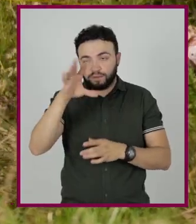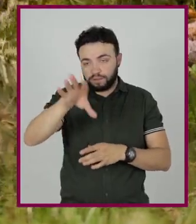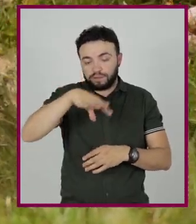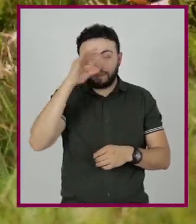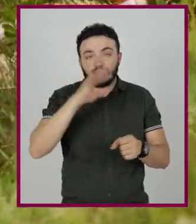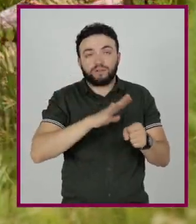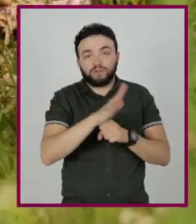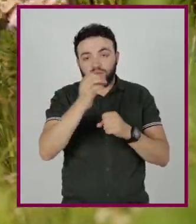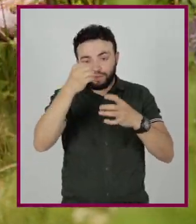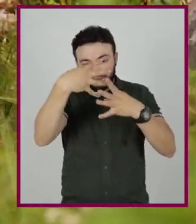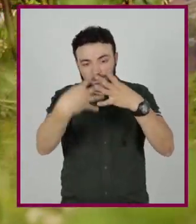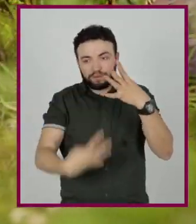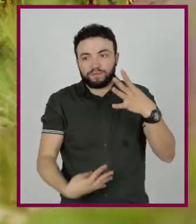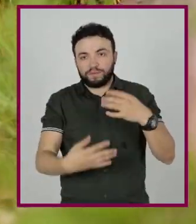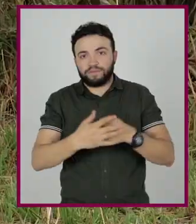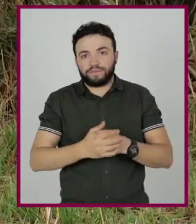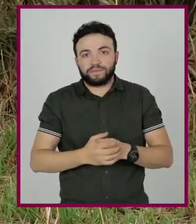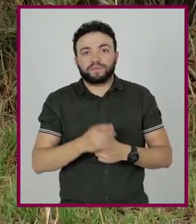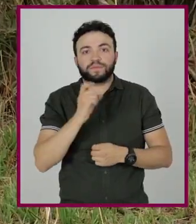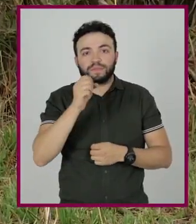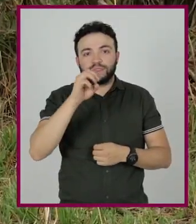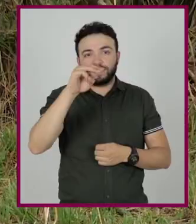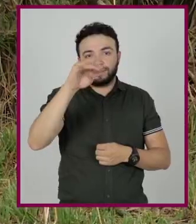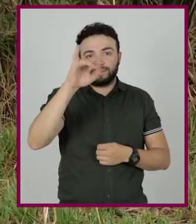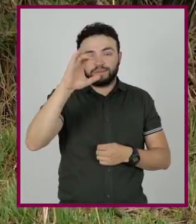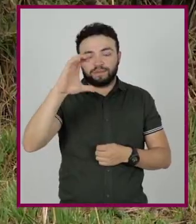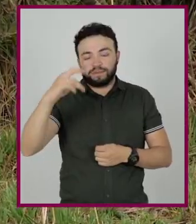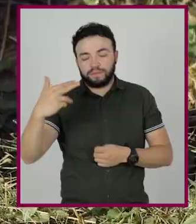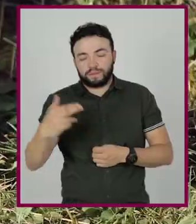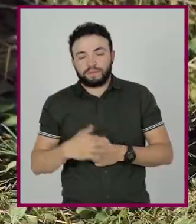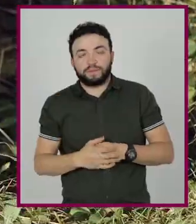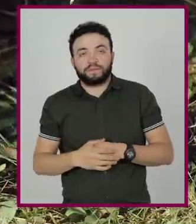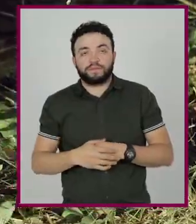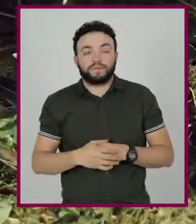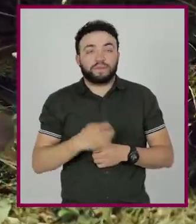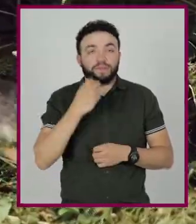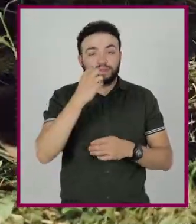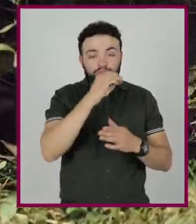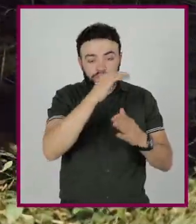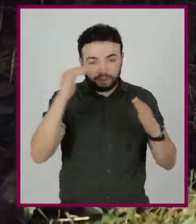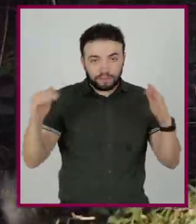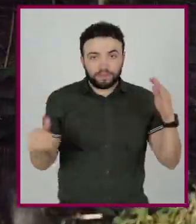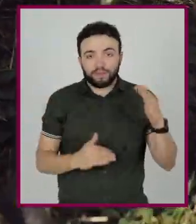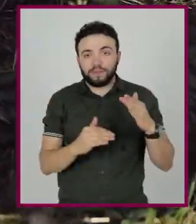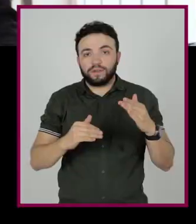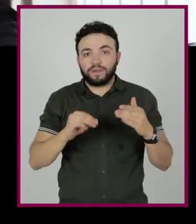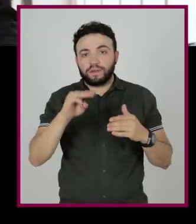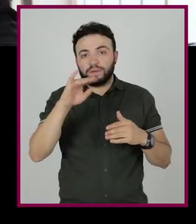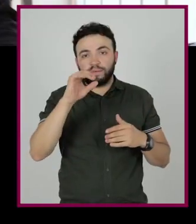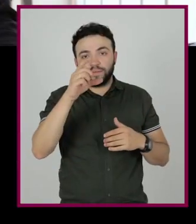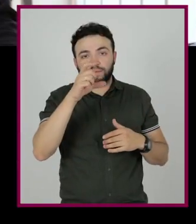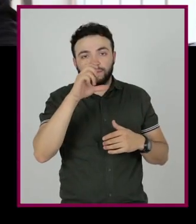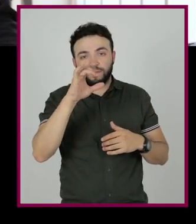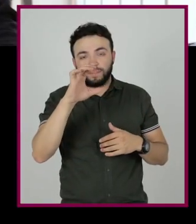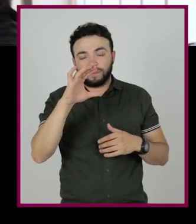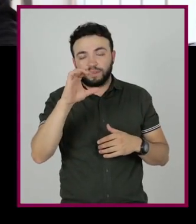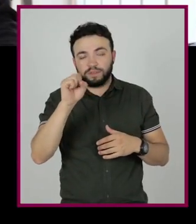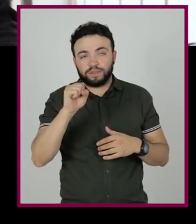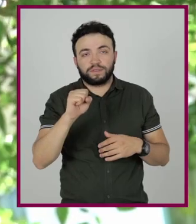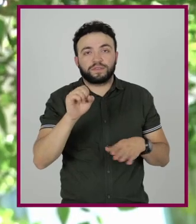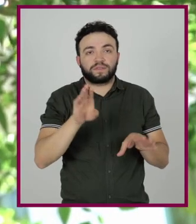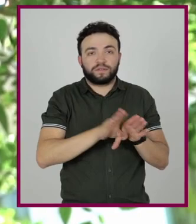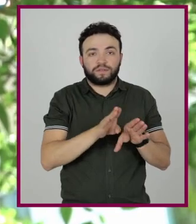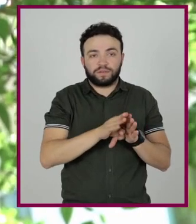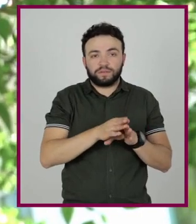al final escoger una clasificación, que serían los michis. Y de ahí una subclasificación de